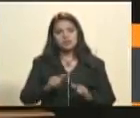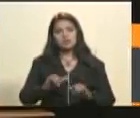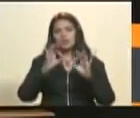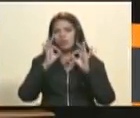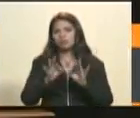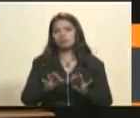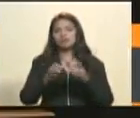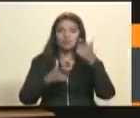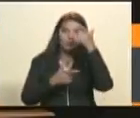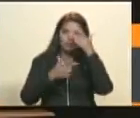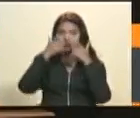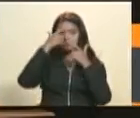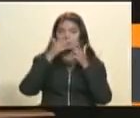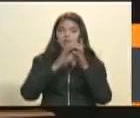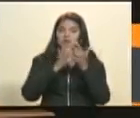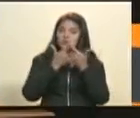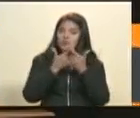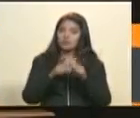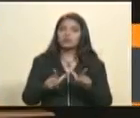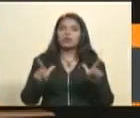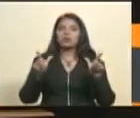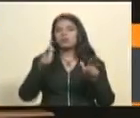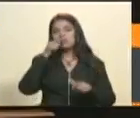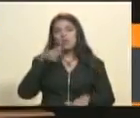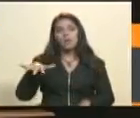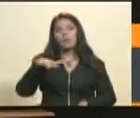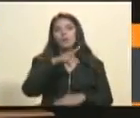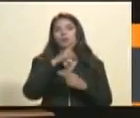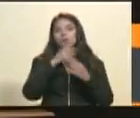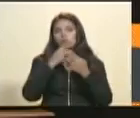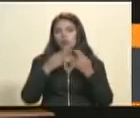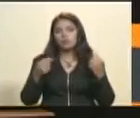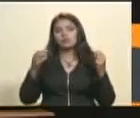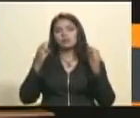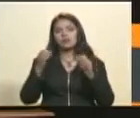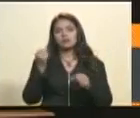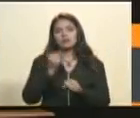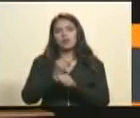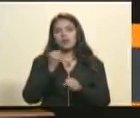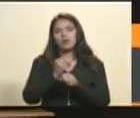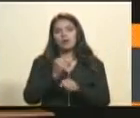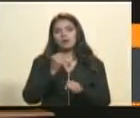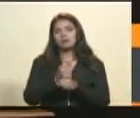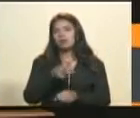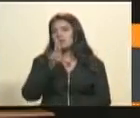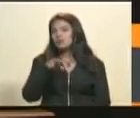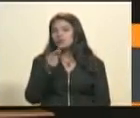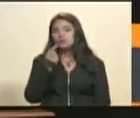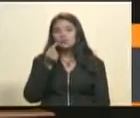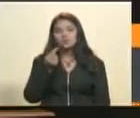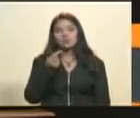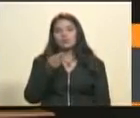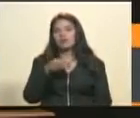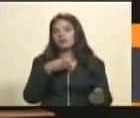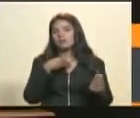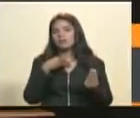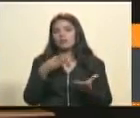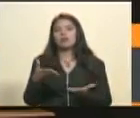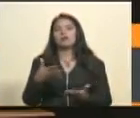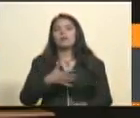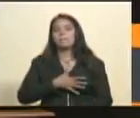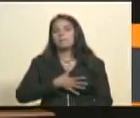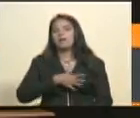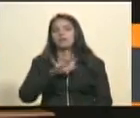Chávez, de nuestros libertadores, del pueblo humilde y trabajador. Jamás entregaremos nuestra